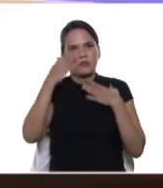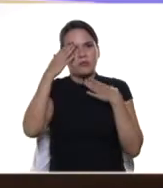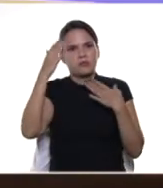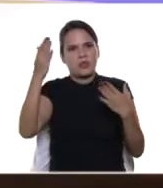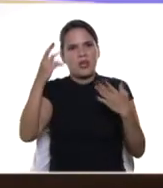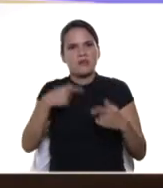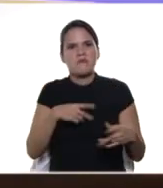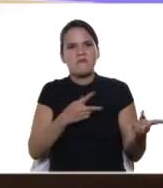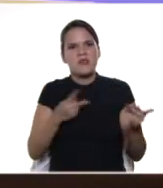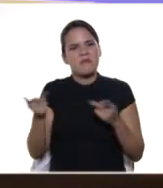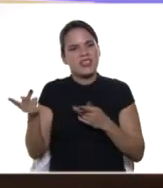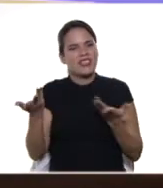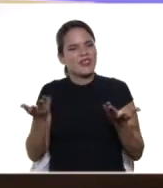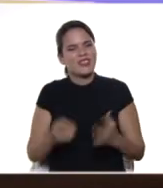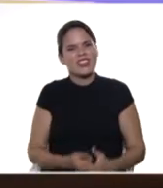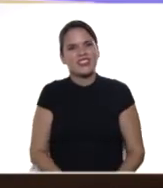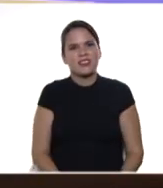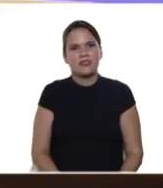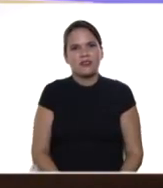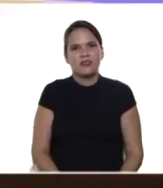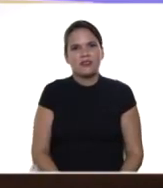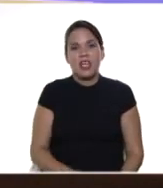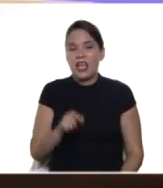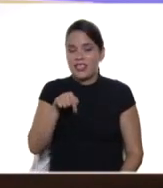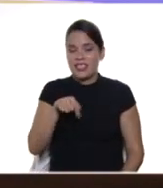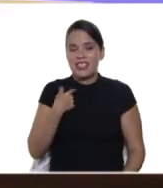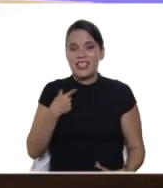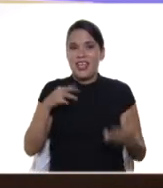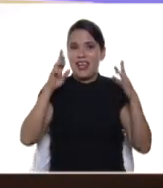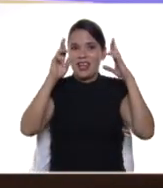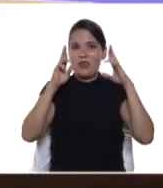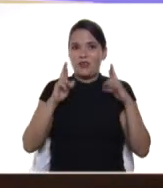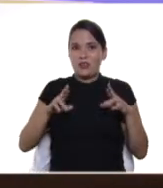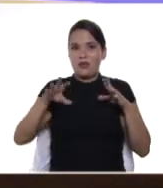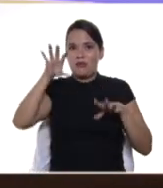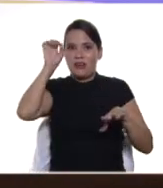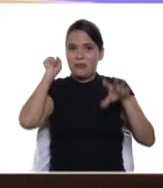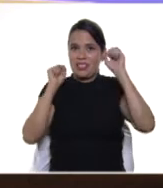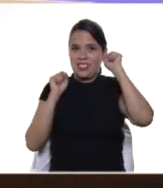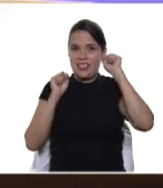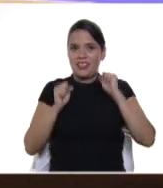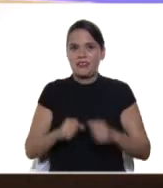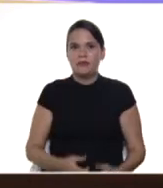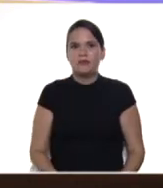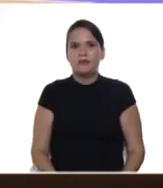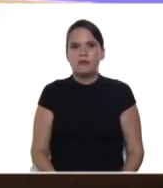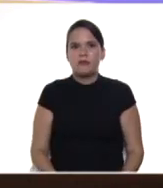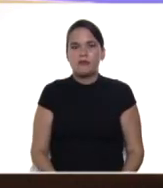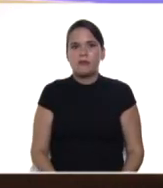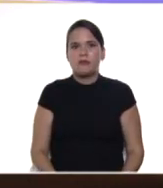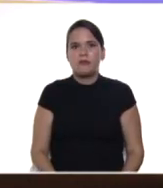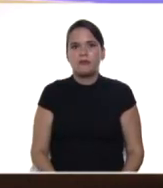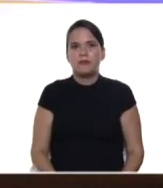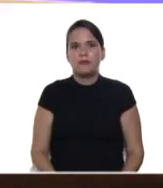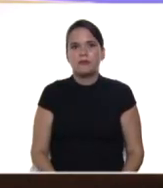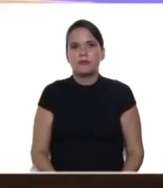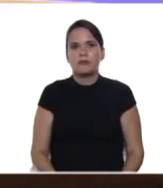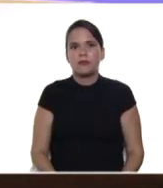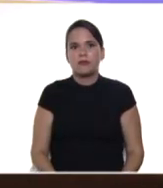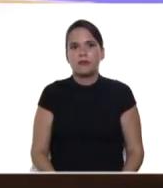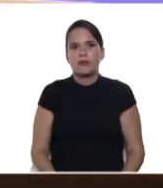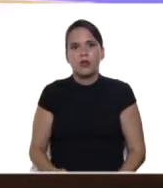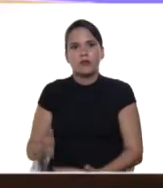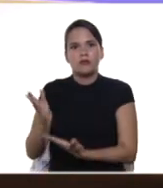Hola, bienvenidas y bienvenidos a tu sección favorita, Recursos para el Aprendizaje. Soy el profesor Gerson